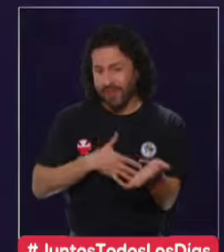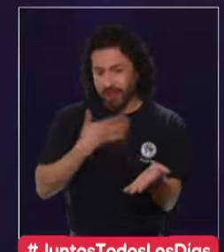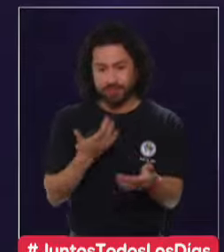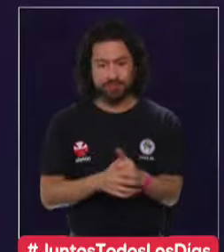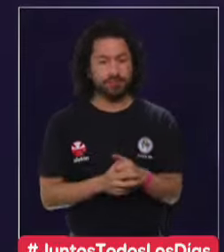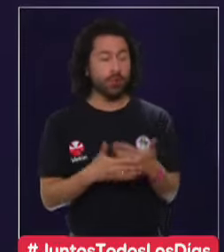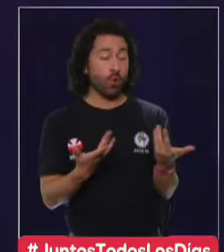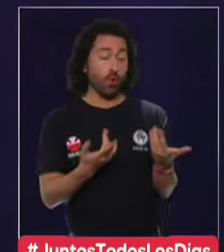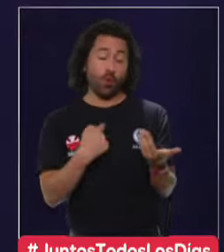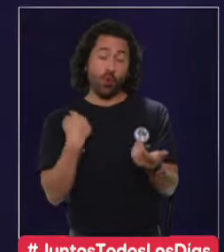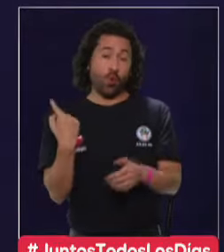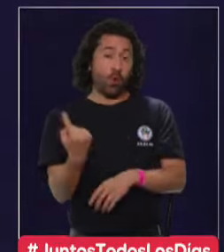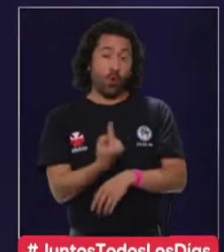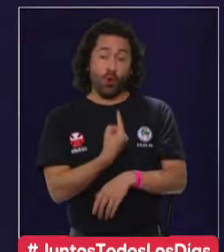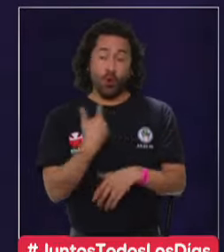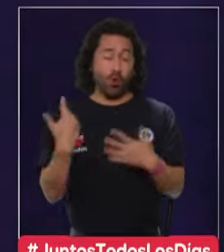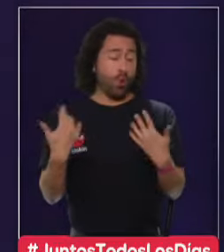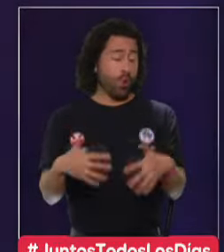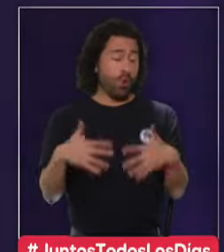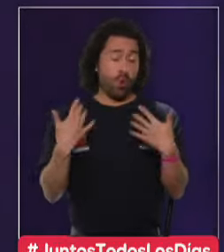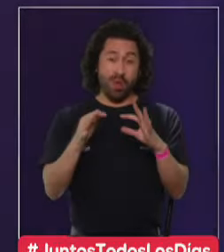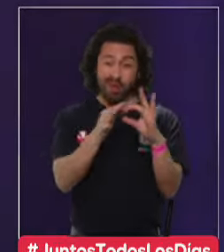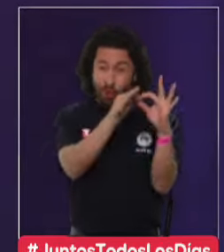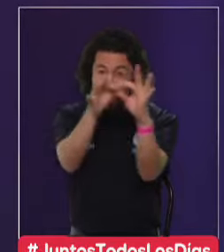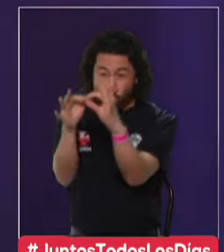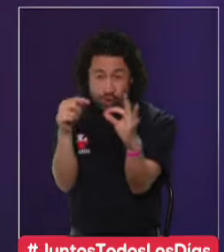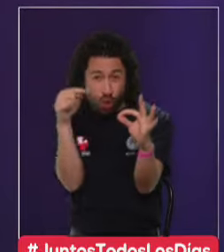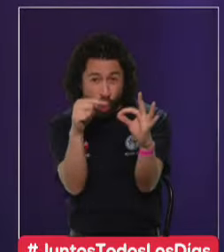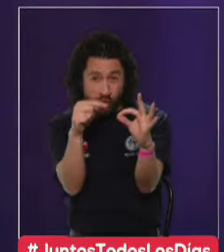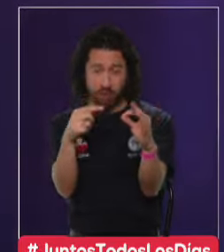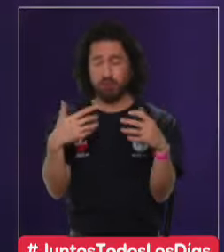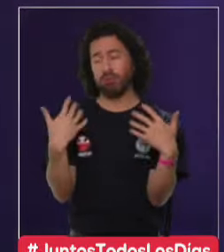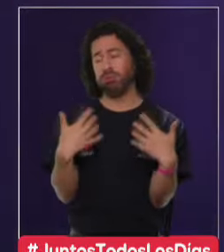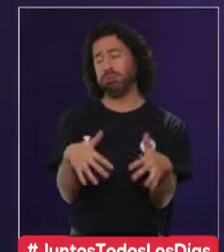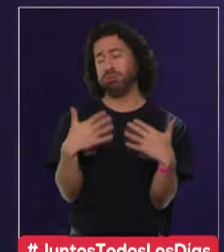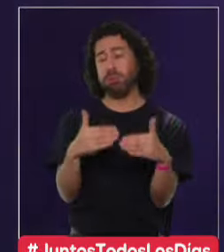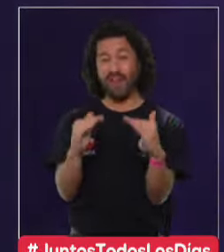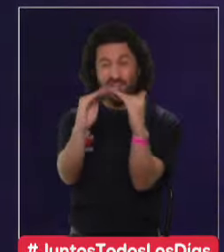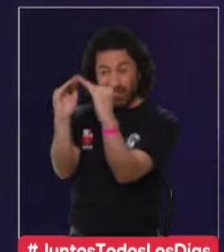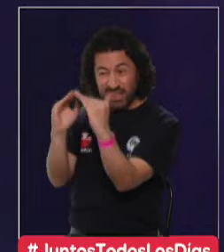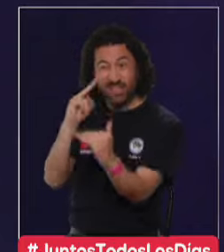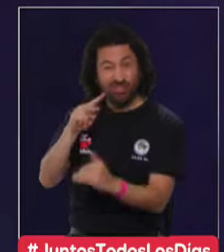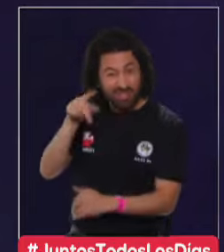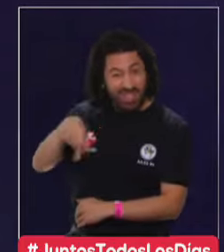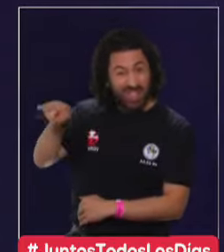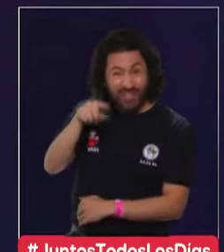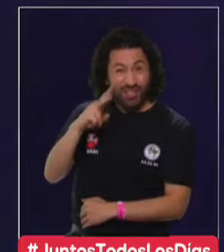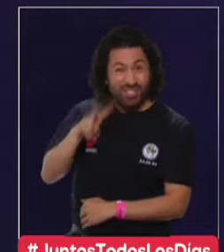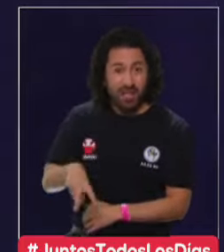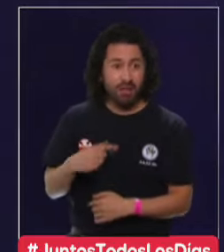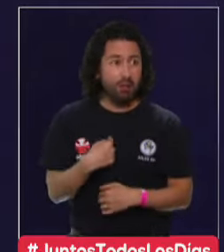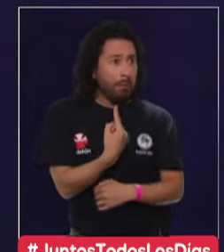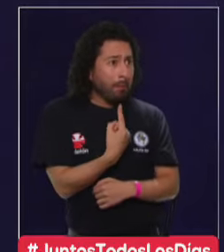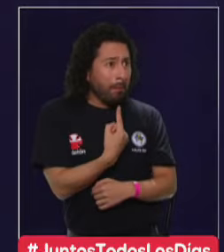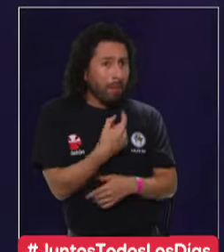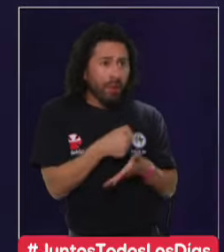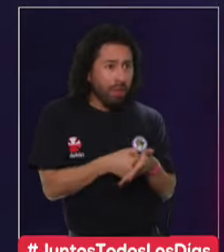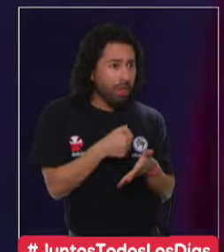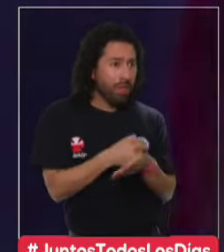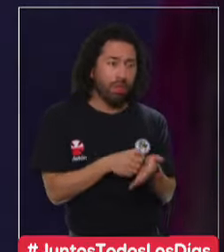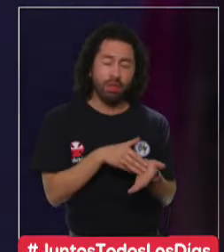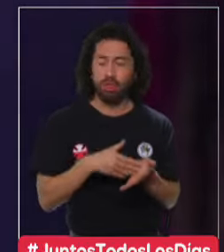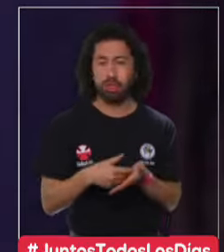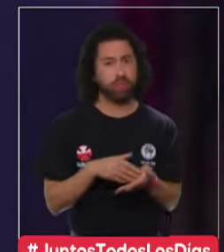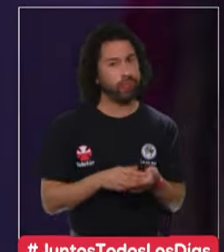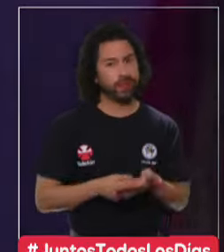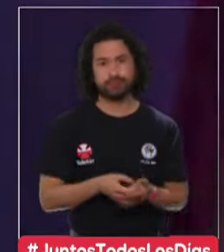Para nosotros es fundamental la unión. Los vecinos, sin ellos yo creo que no hubiésemos tenido la fuerza de salir adelante.